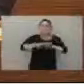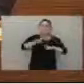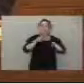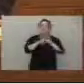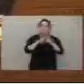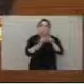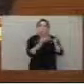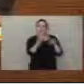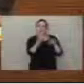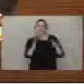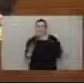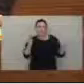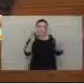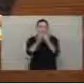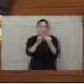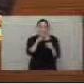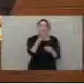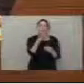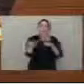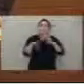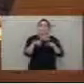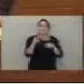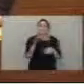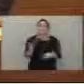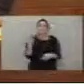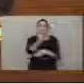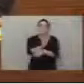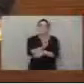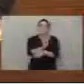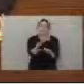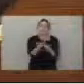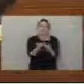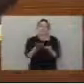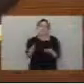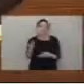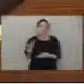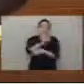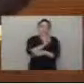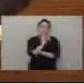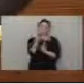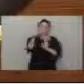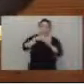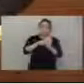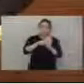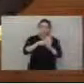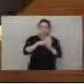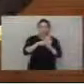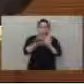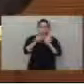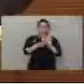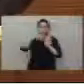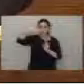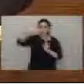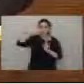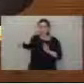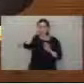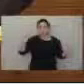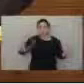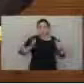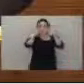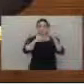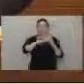encuentro. Por eso decidimos presentar una enmienda al único punto que hemos intentado salvar, que es el tercero. Pero si albergábamos